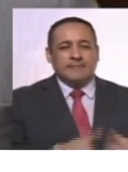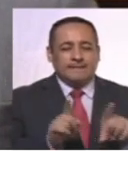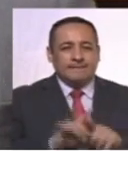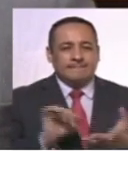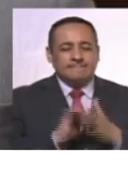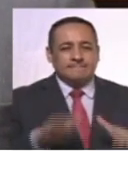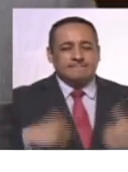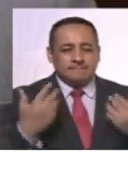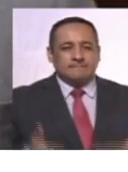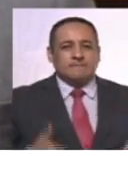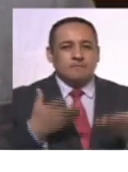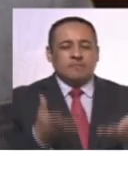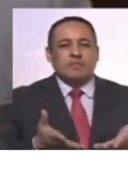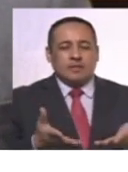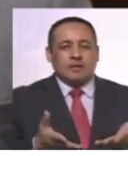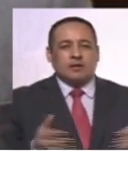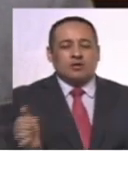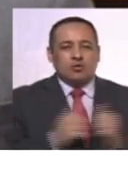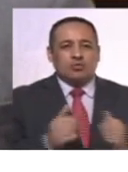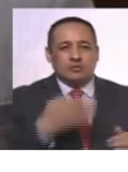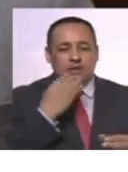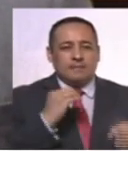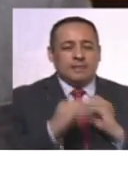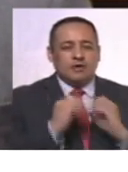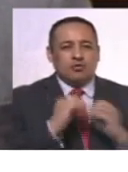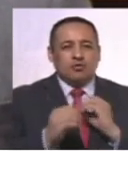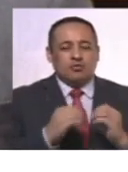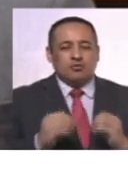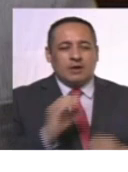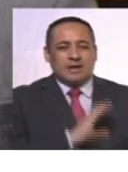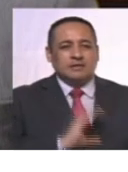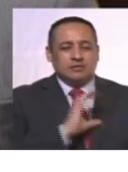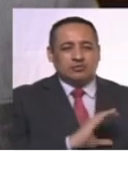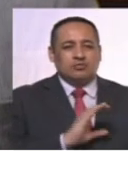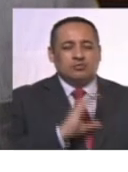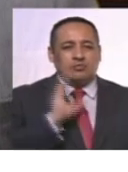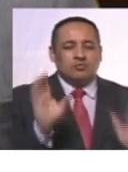ella contribuir con una mejor actitud,